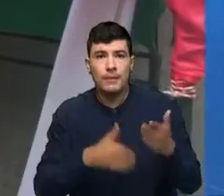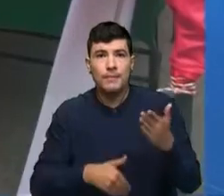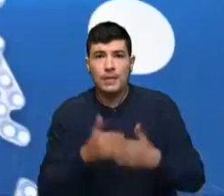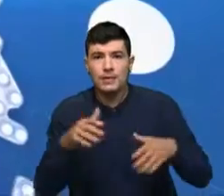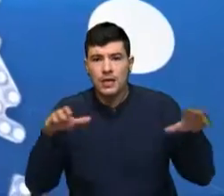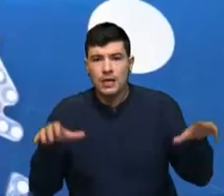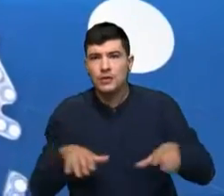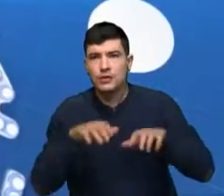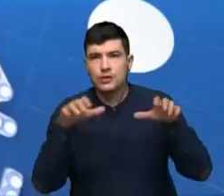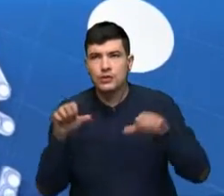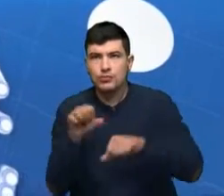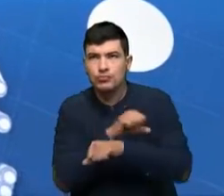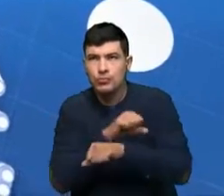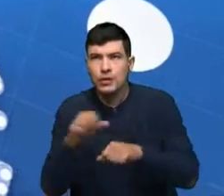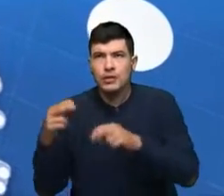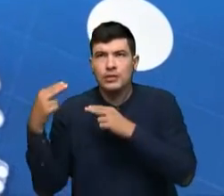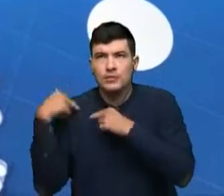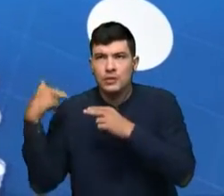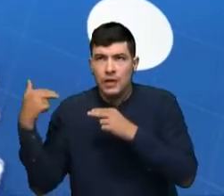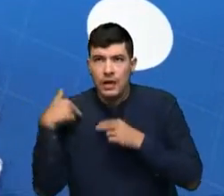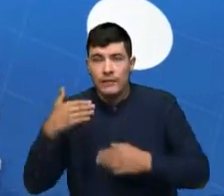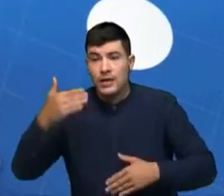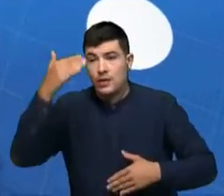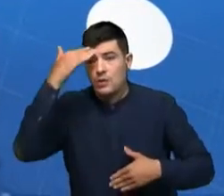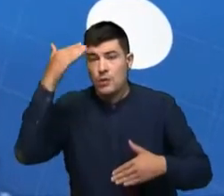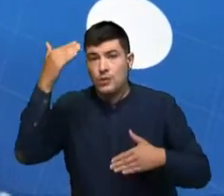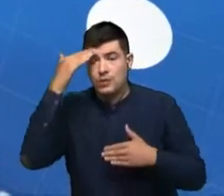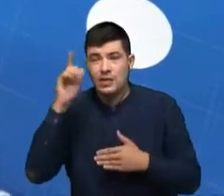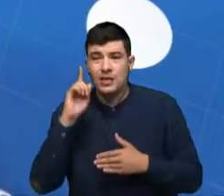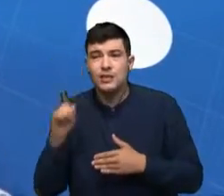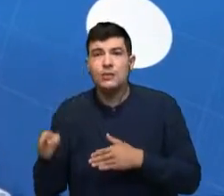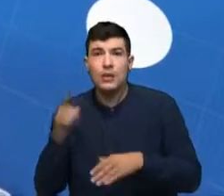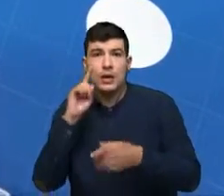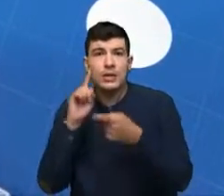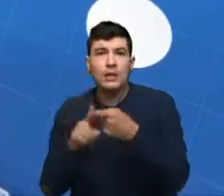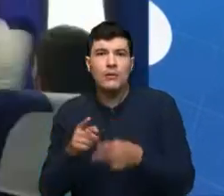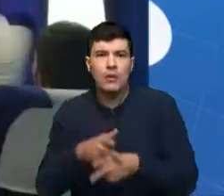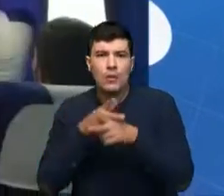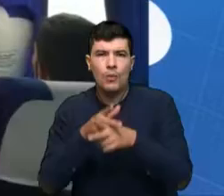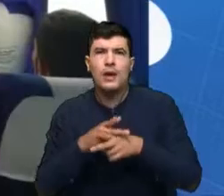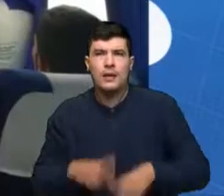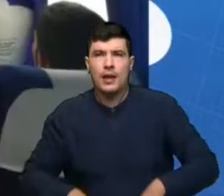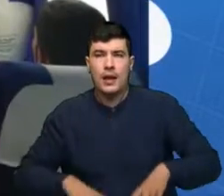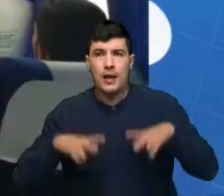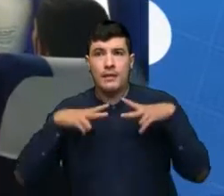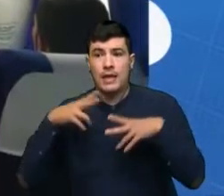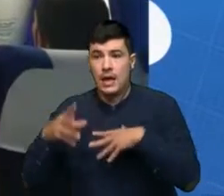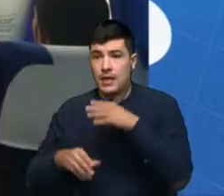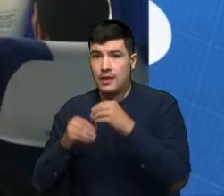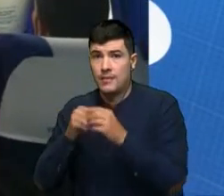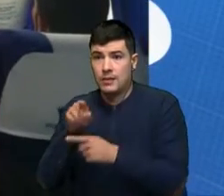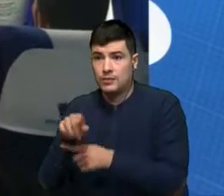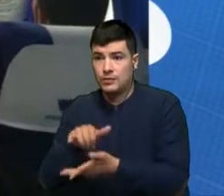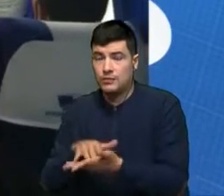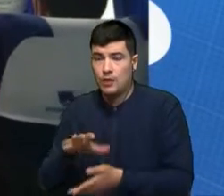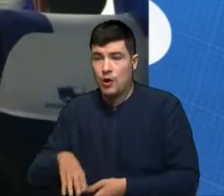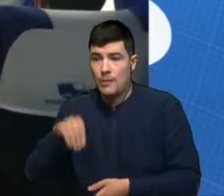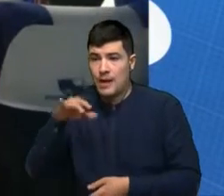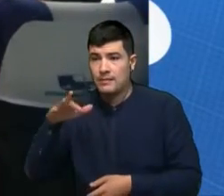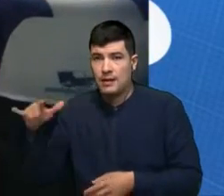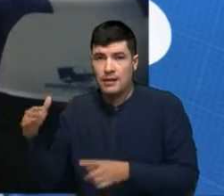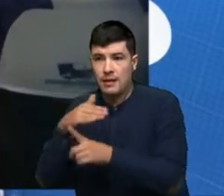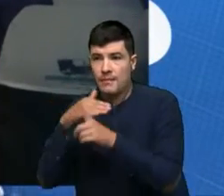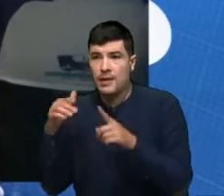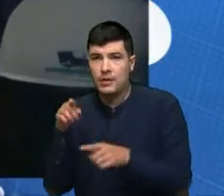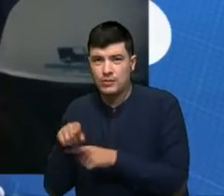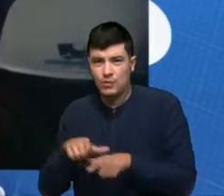hábitos de conducción responsable y conscientes con el ánimo de cuidar la vida y en el magdalena medio en el sector de la estación